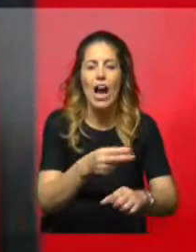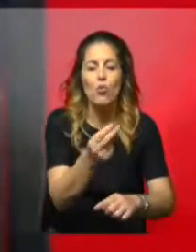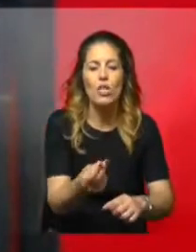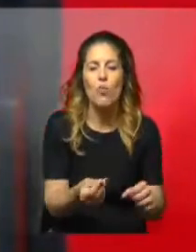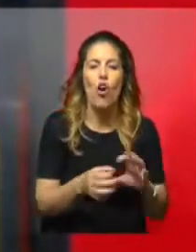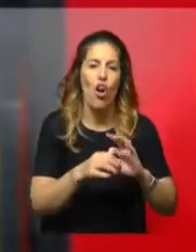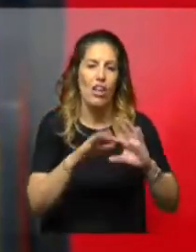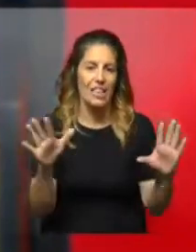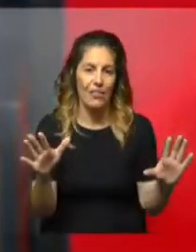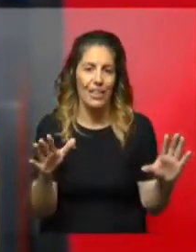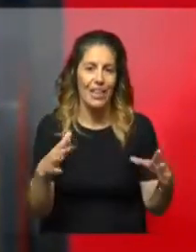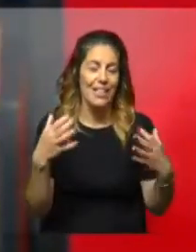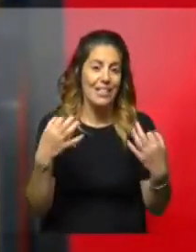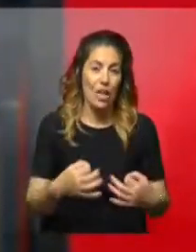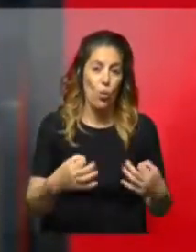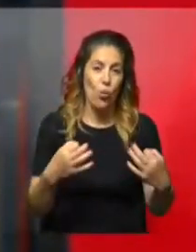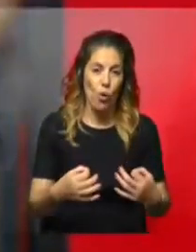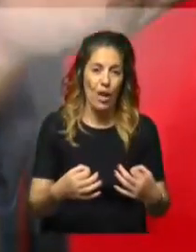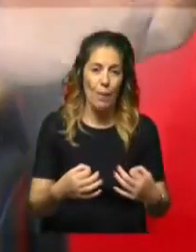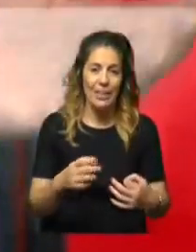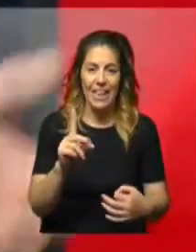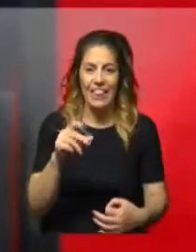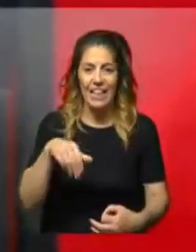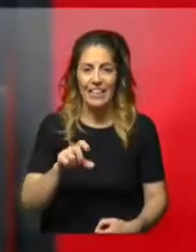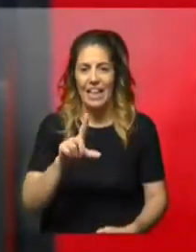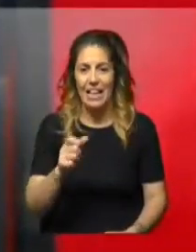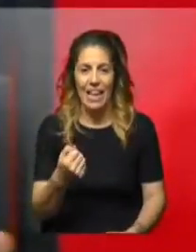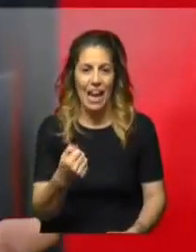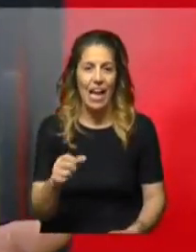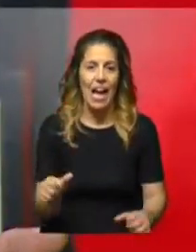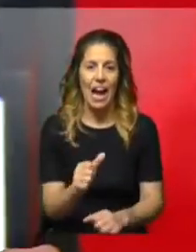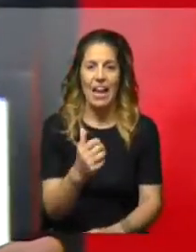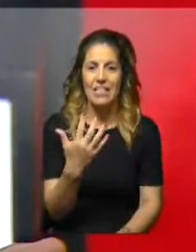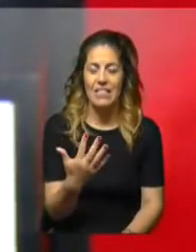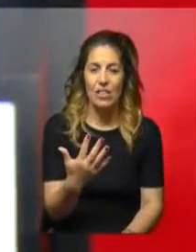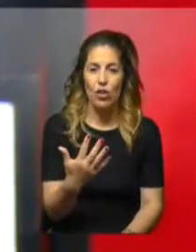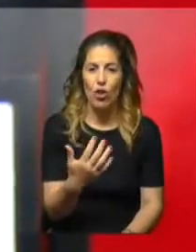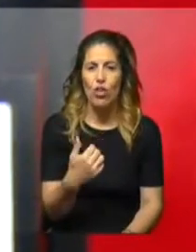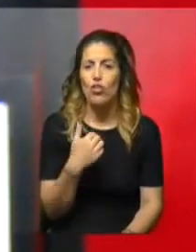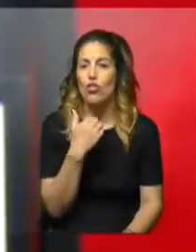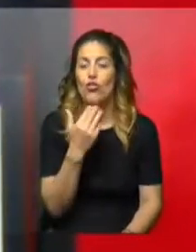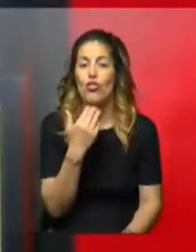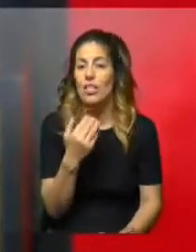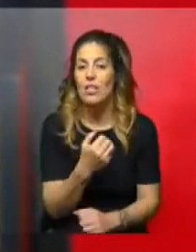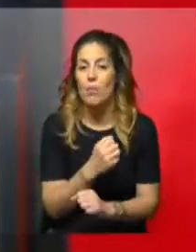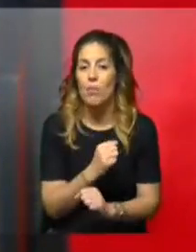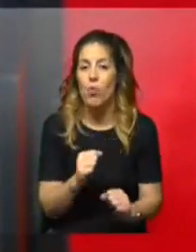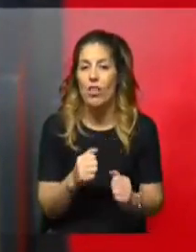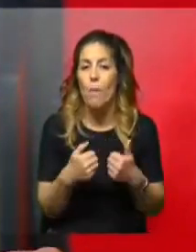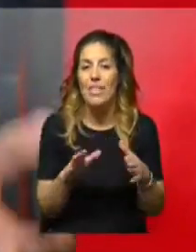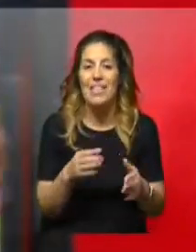seguramente Daniela haga 5 y yo no sé si puedo empezar a dibujar pero si